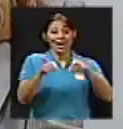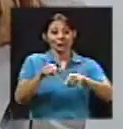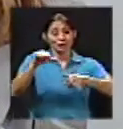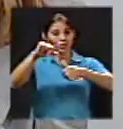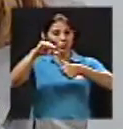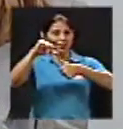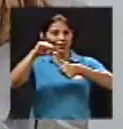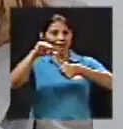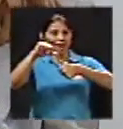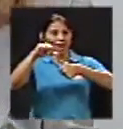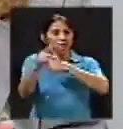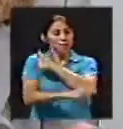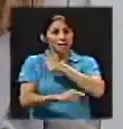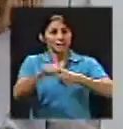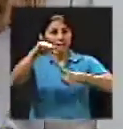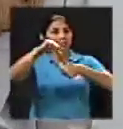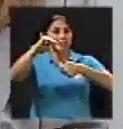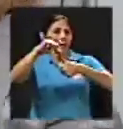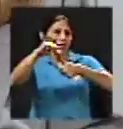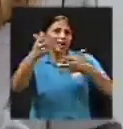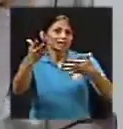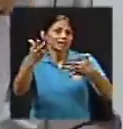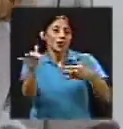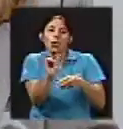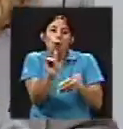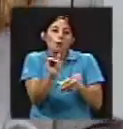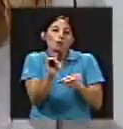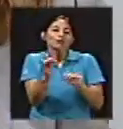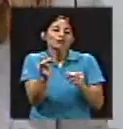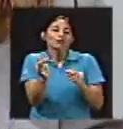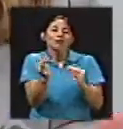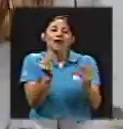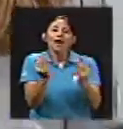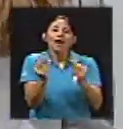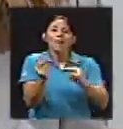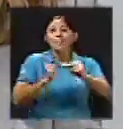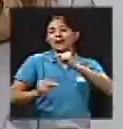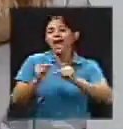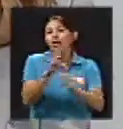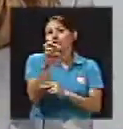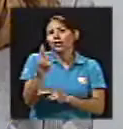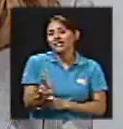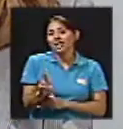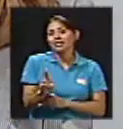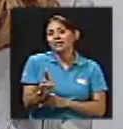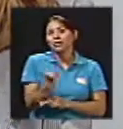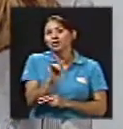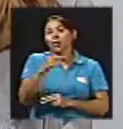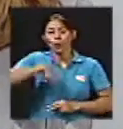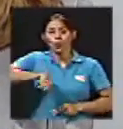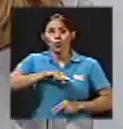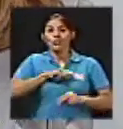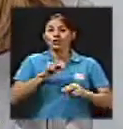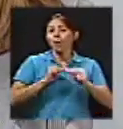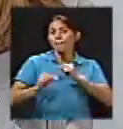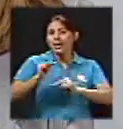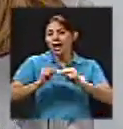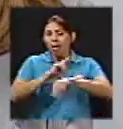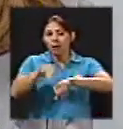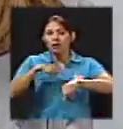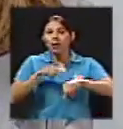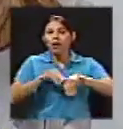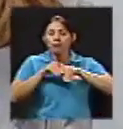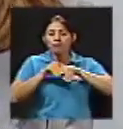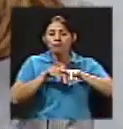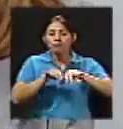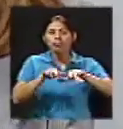realmente Centroamérica es como el mercado costarricense. En realidad es una pequeña extensión de nuestro mercado nacional. Allí tenemos un